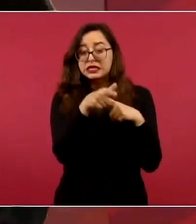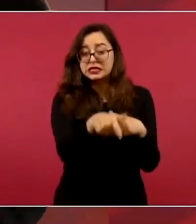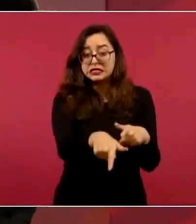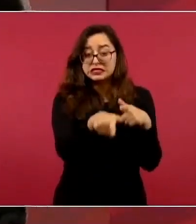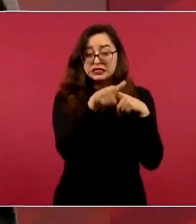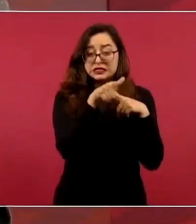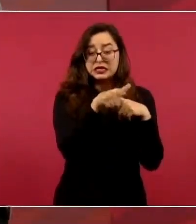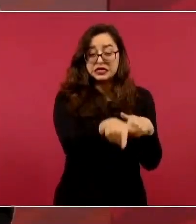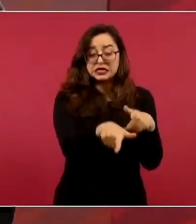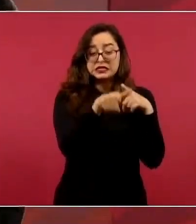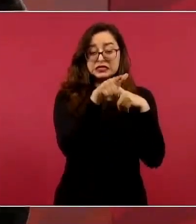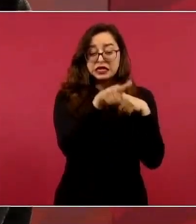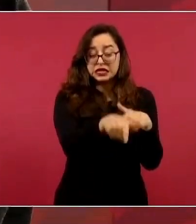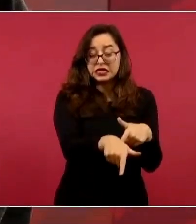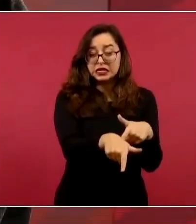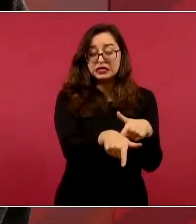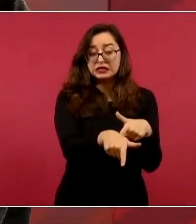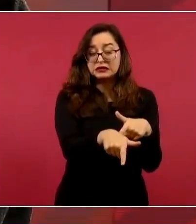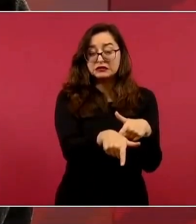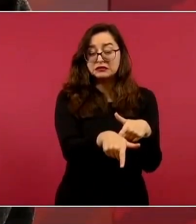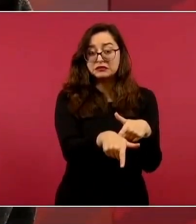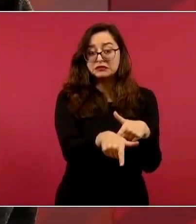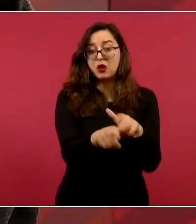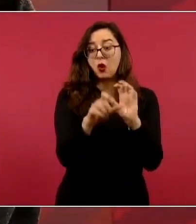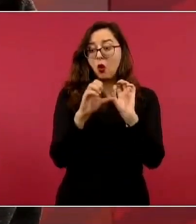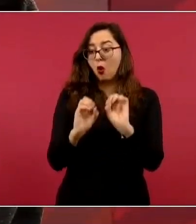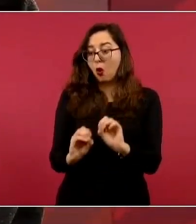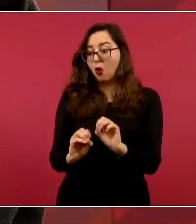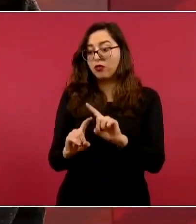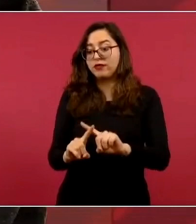se mantuvo,